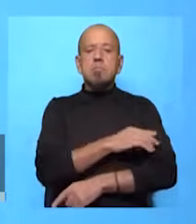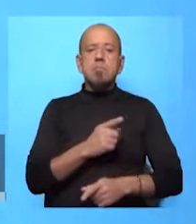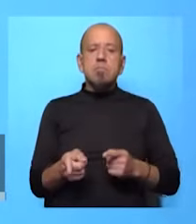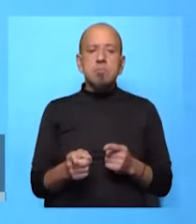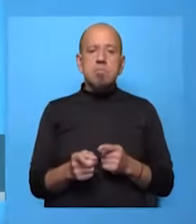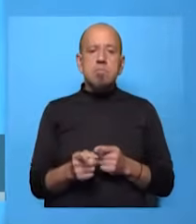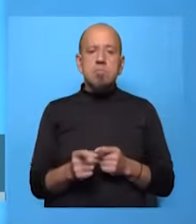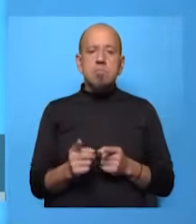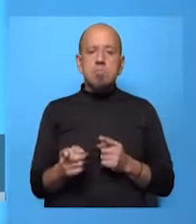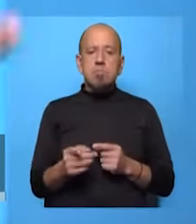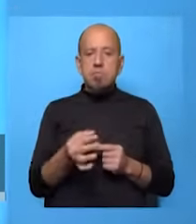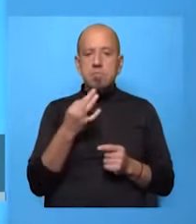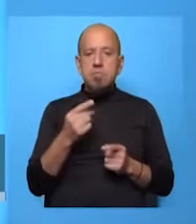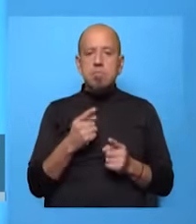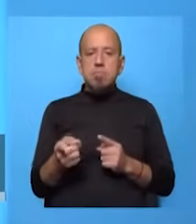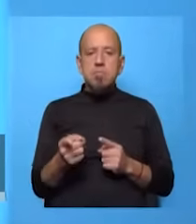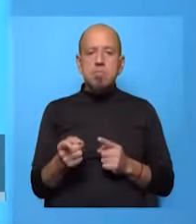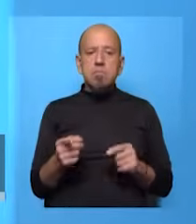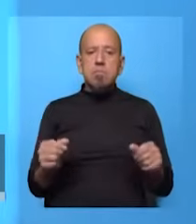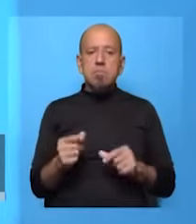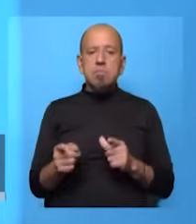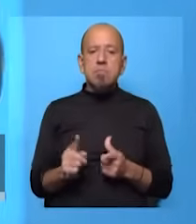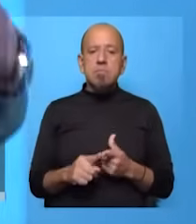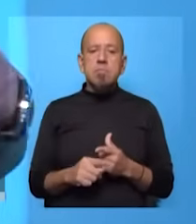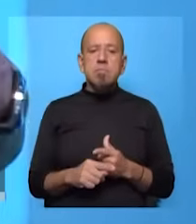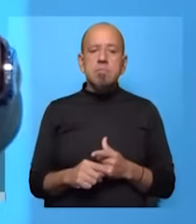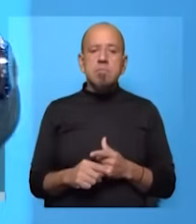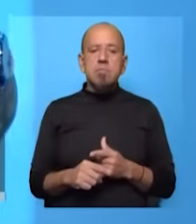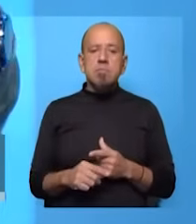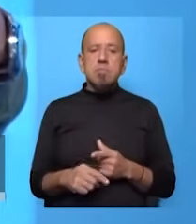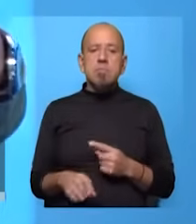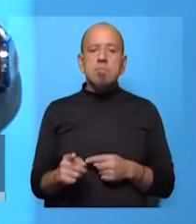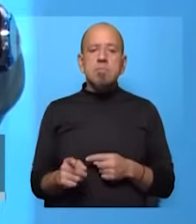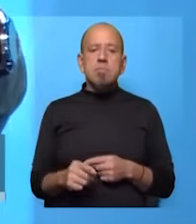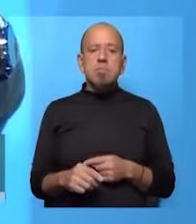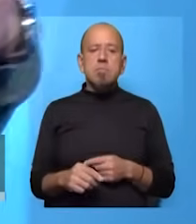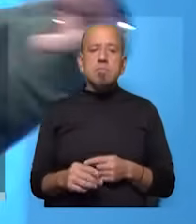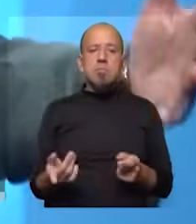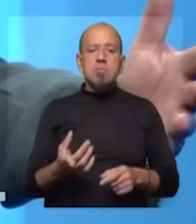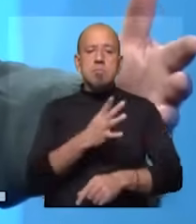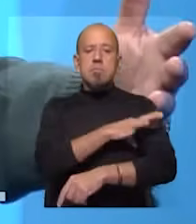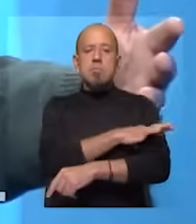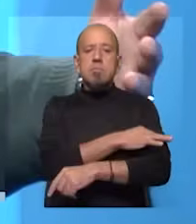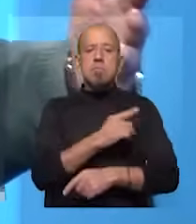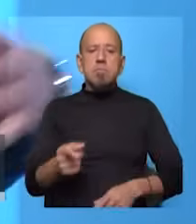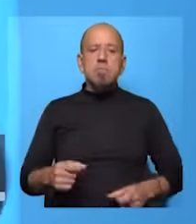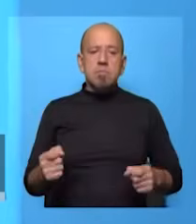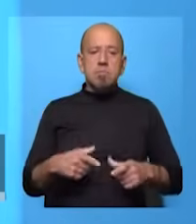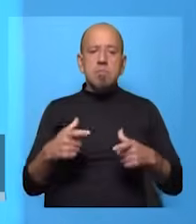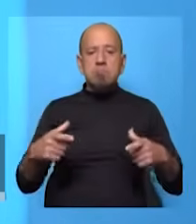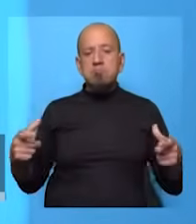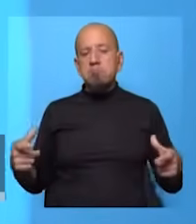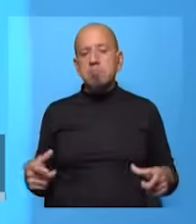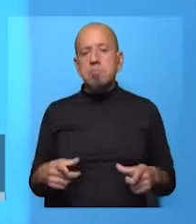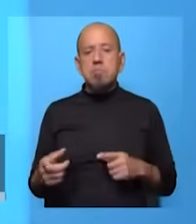hacer que quieras hacer No no Supongo que lo hará que lo tenga que hacer pero lo cierto Es que la la candidatura yamandú no no para de crecer no